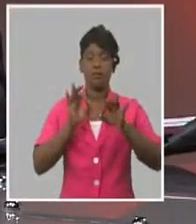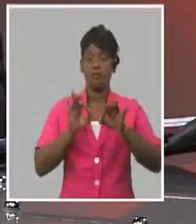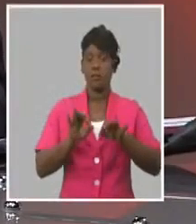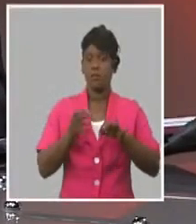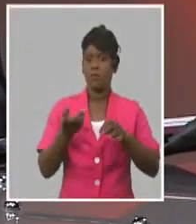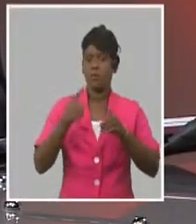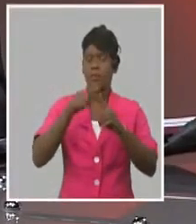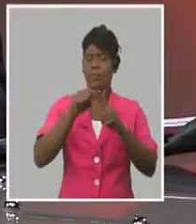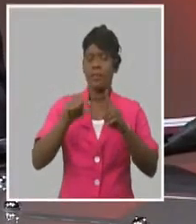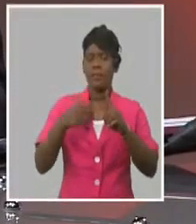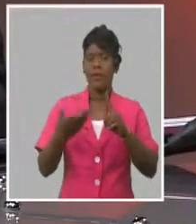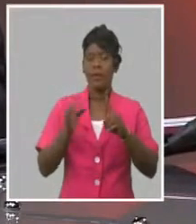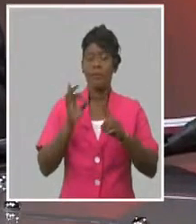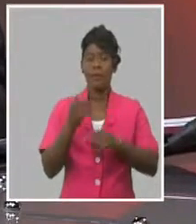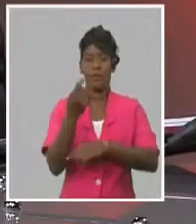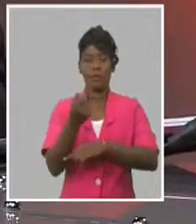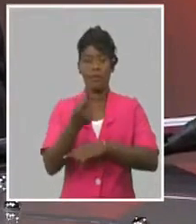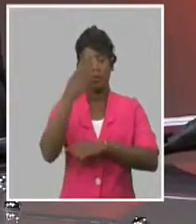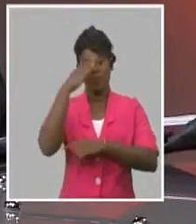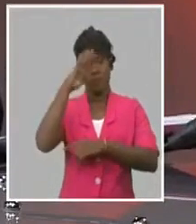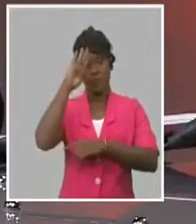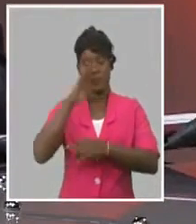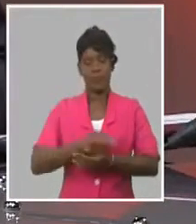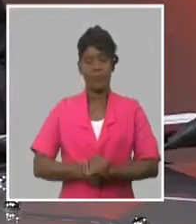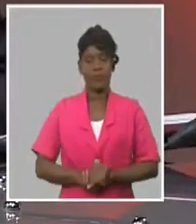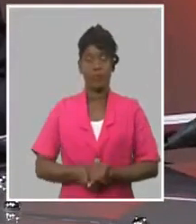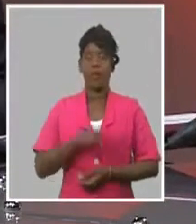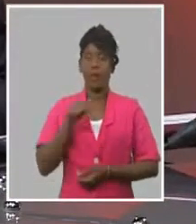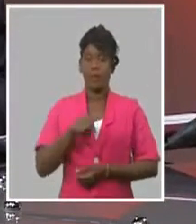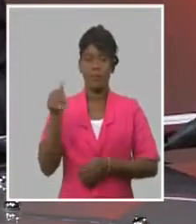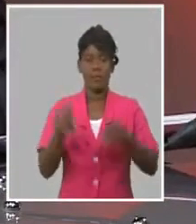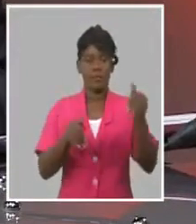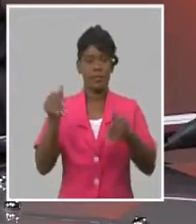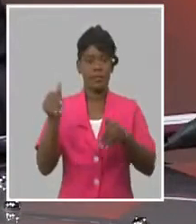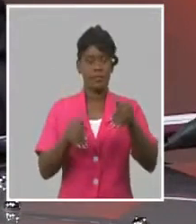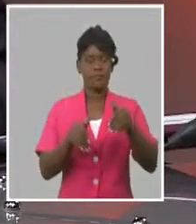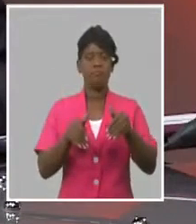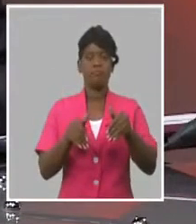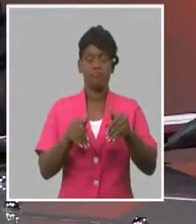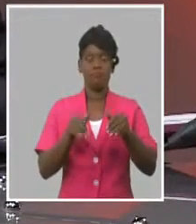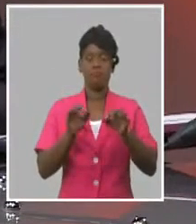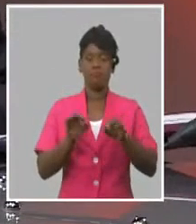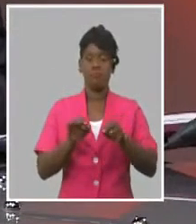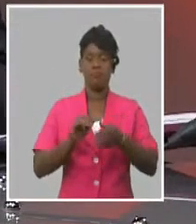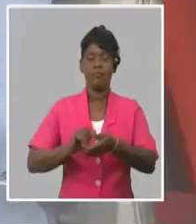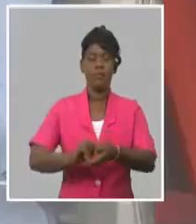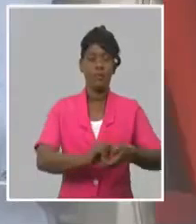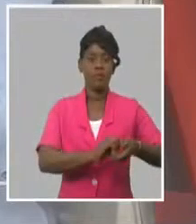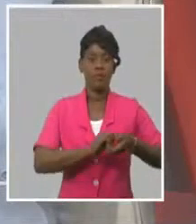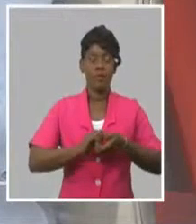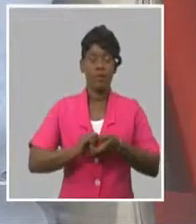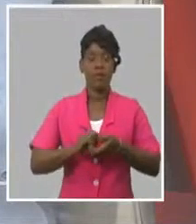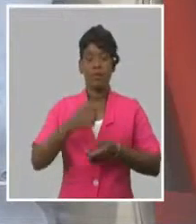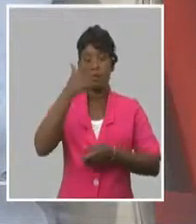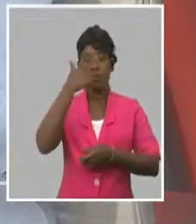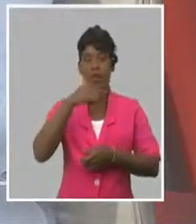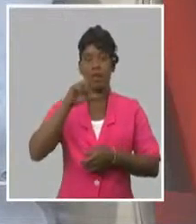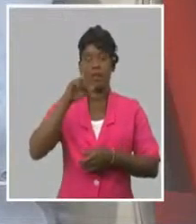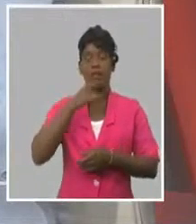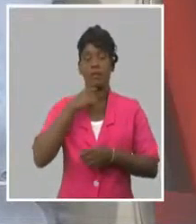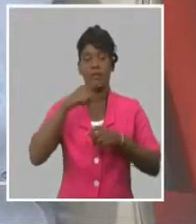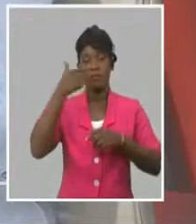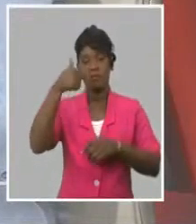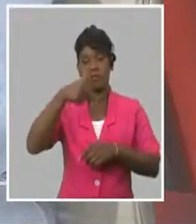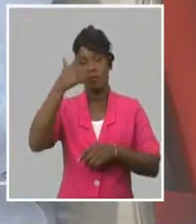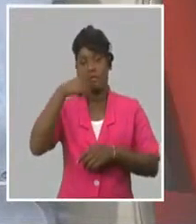la unificación monetaria y cambiaria. Para ello me estará acompañando hoy en nuestro panel el compañero Alejandro Gil Fernández, viceprimer ministro